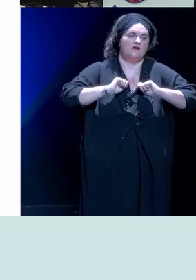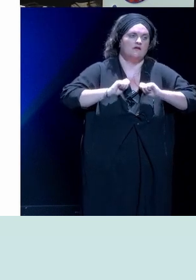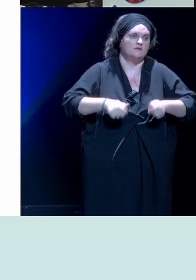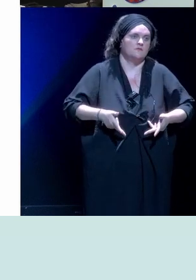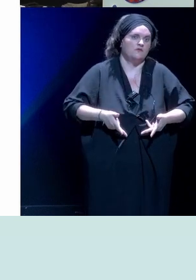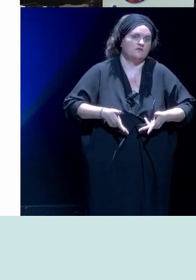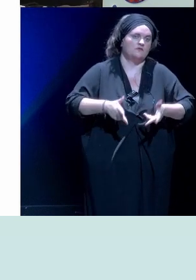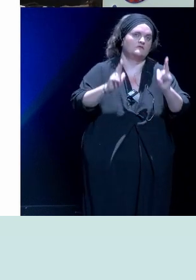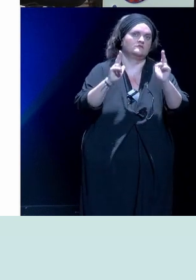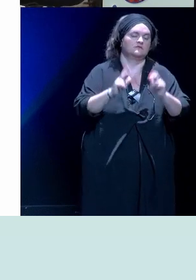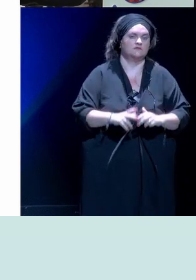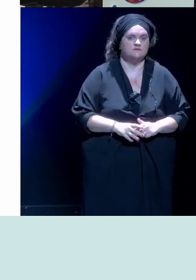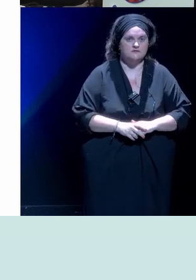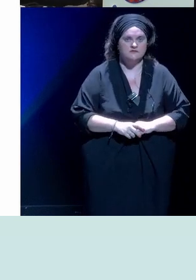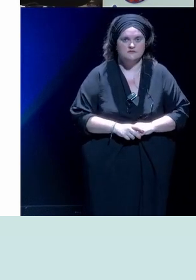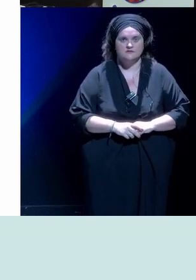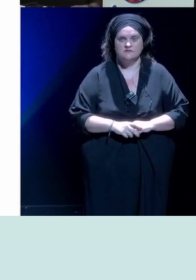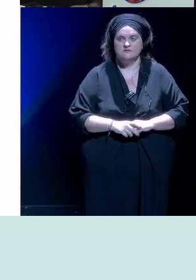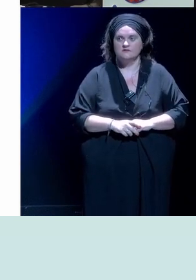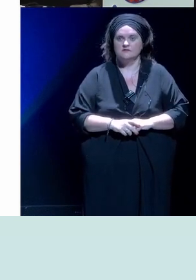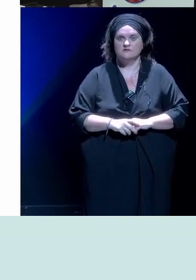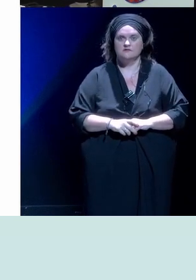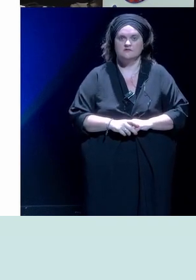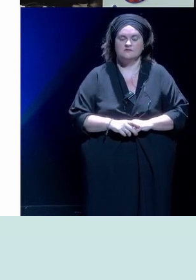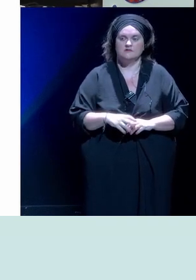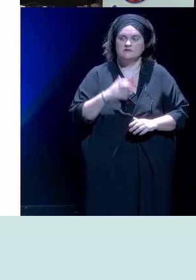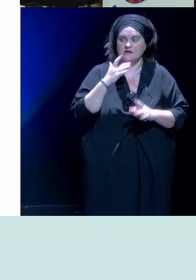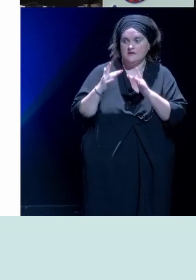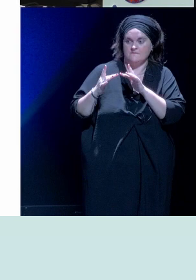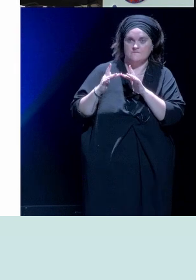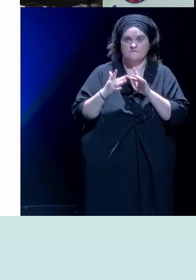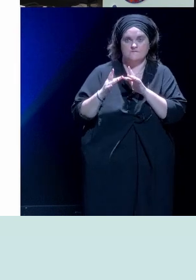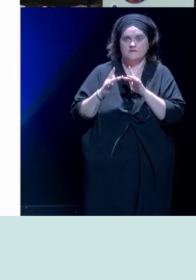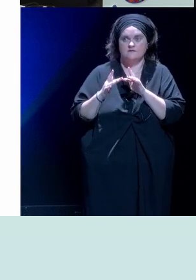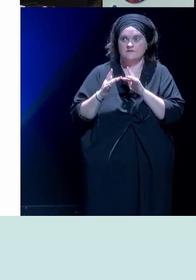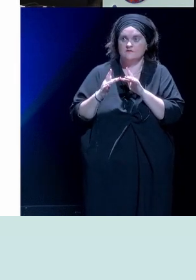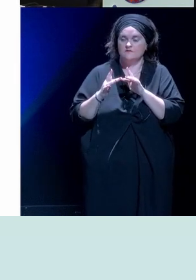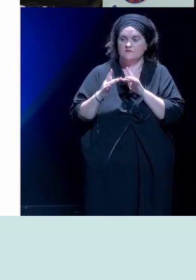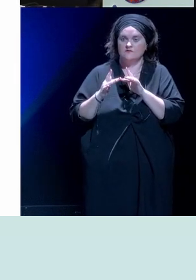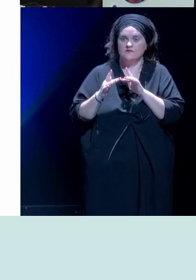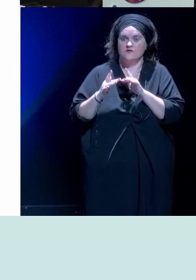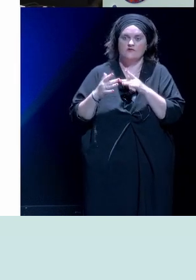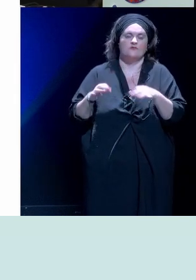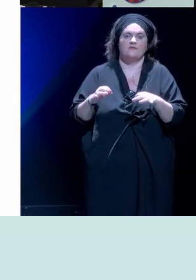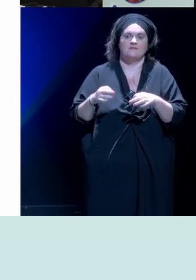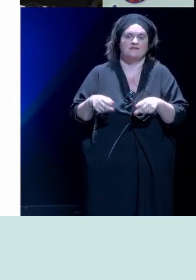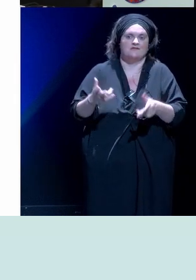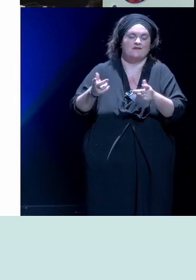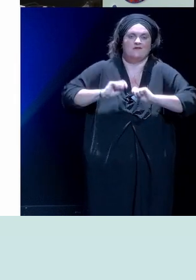un oxímoron bellísimo, porque si hay vínculo, normalmente ese vínculo no libera,